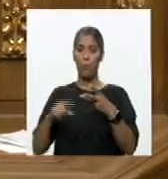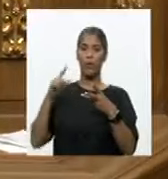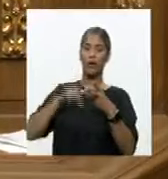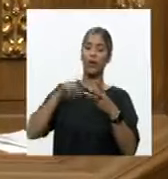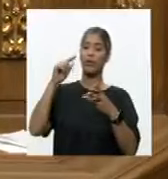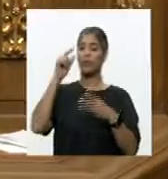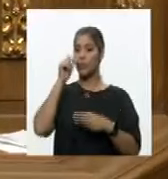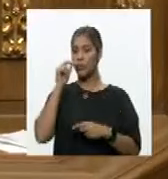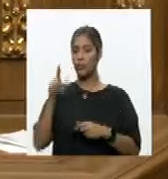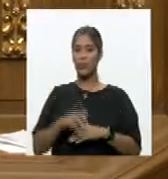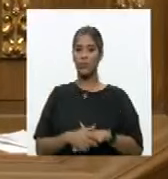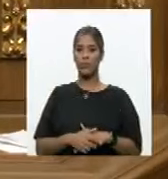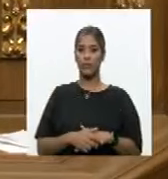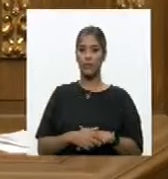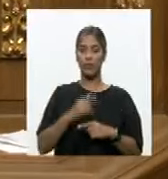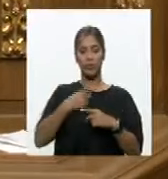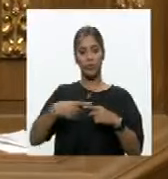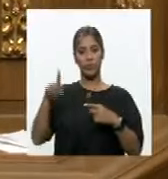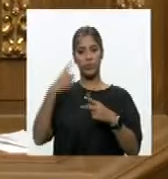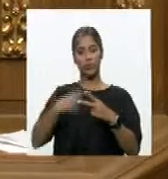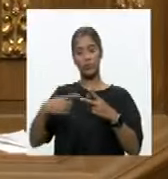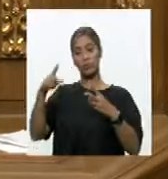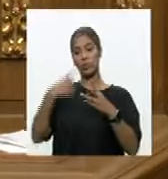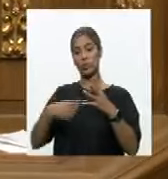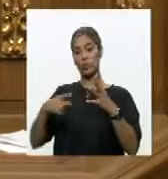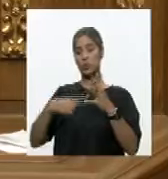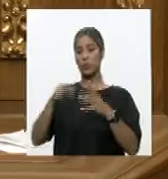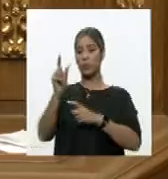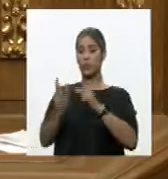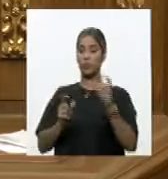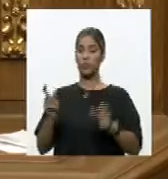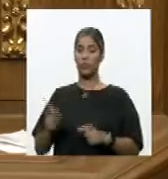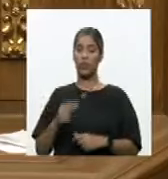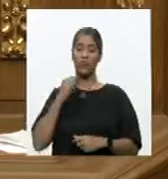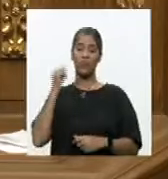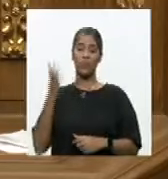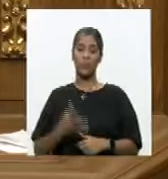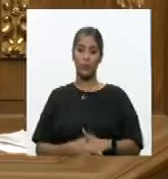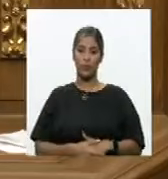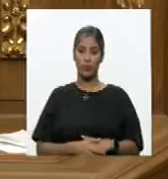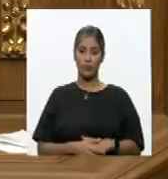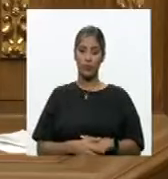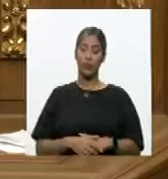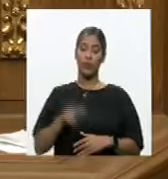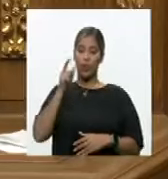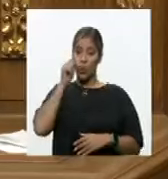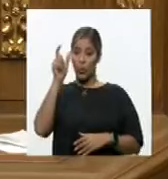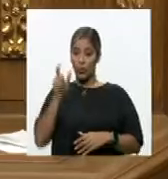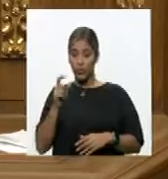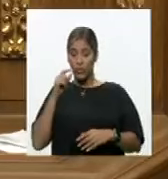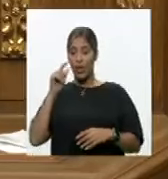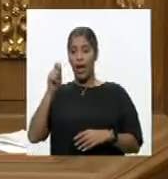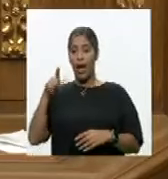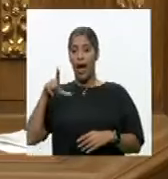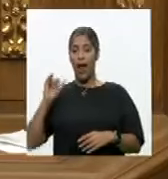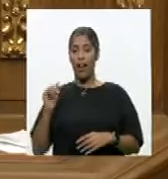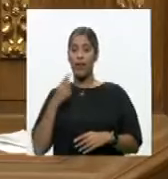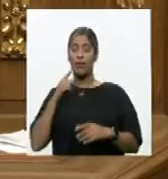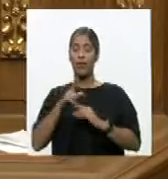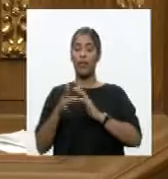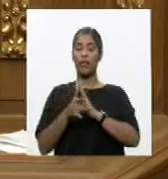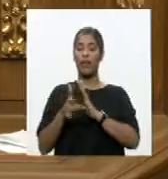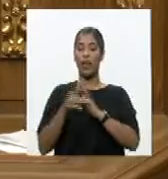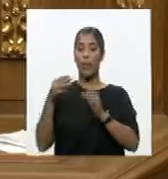Víctor Jara, como Atahualpa Yupanqui, como Facundo Cabral. Alí desechó sus estudios en Rumania como técnico